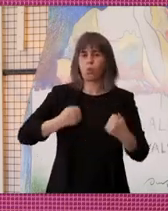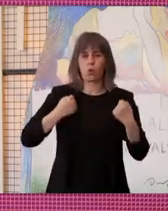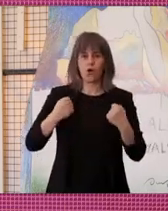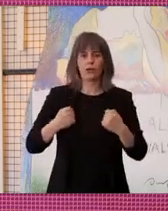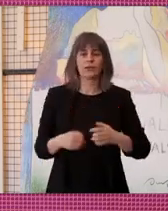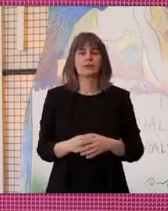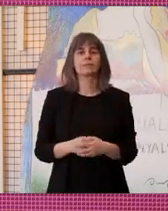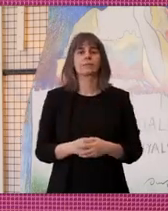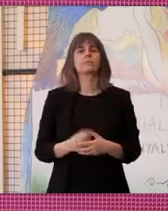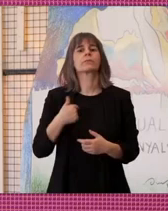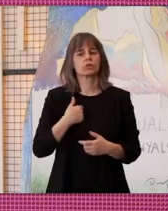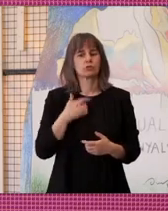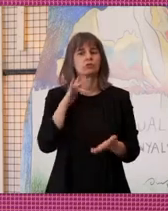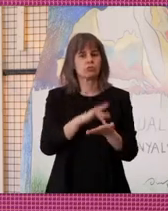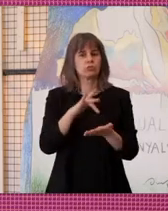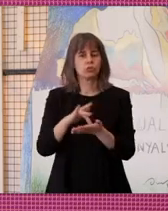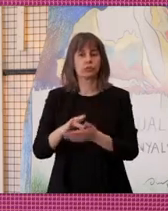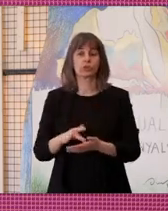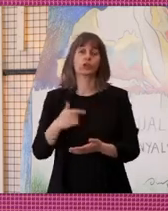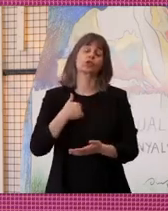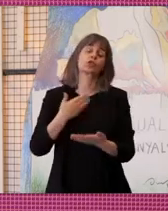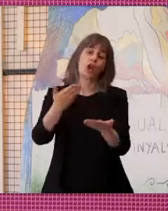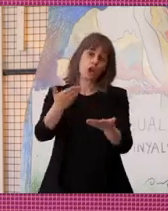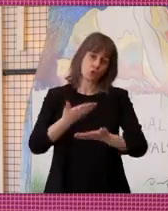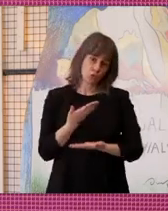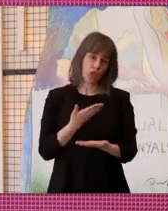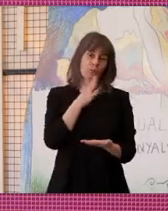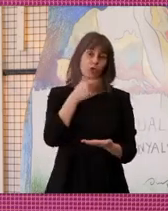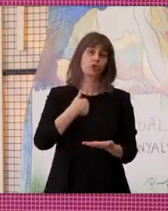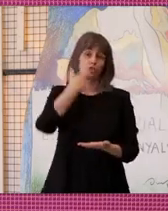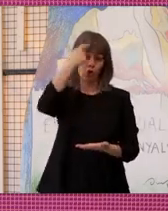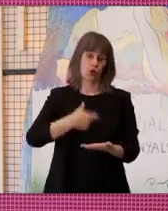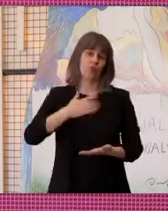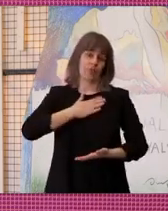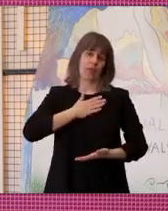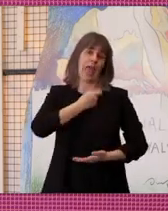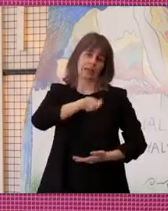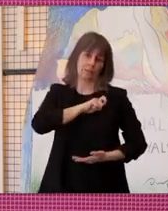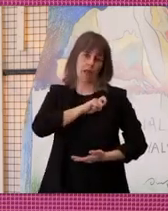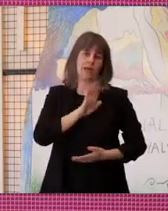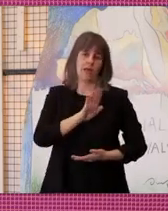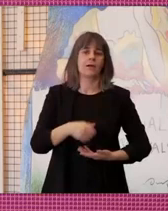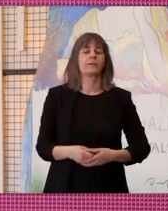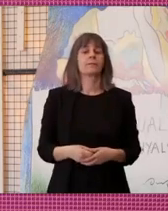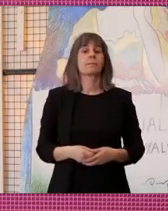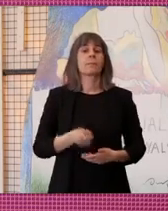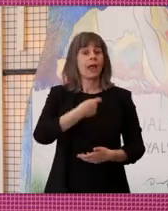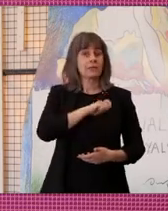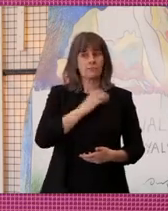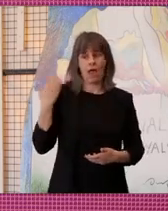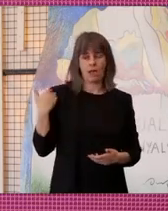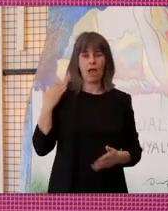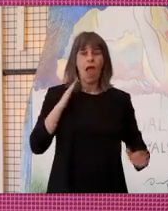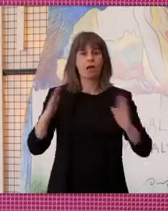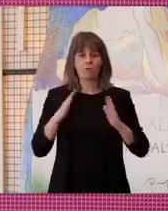es verdad que a mí me ayudaba el ser española España En aquellos años apostaba mucho